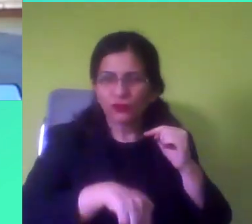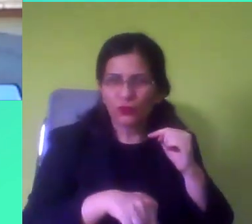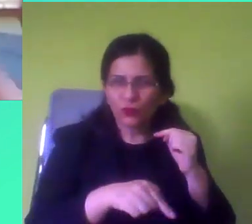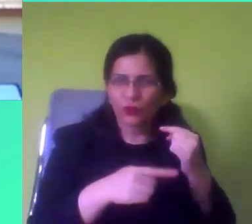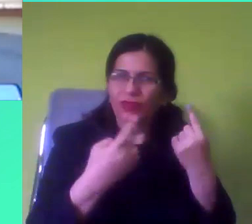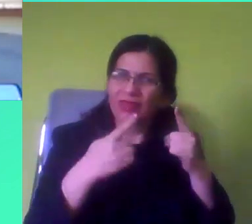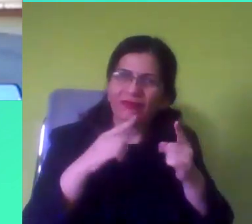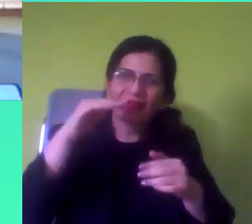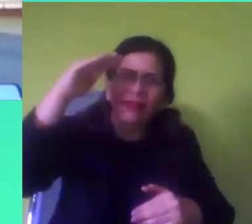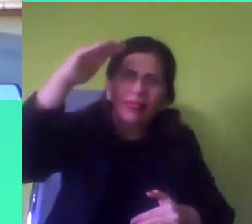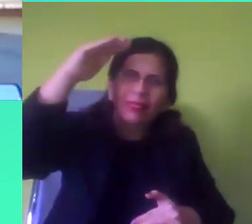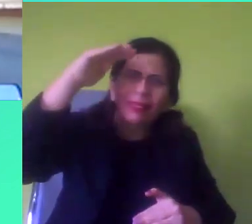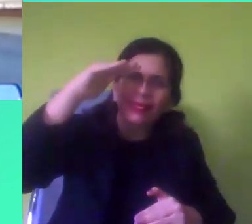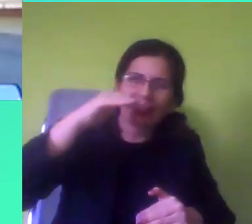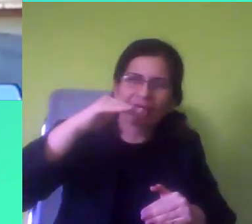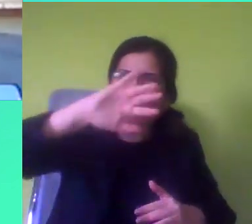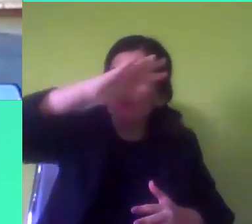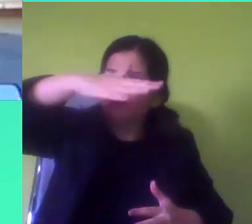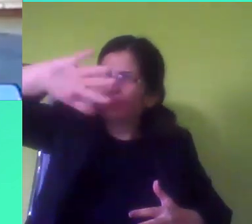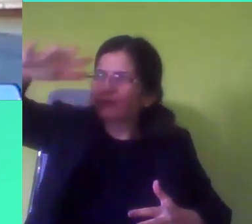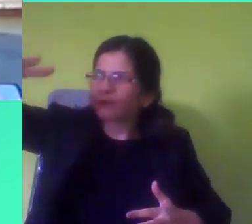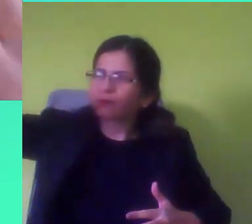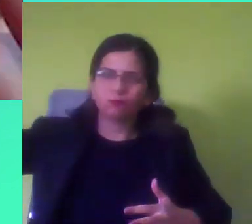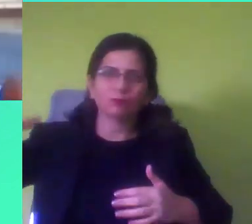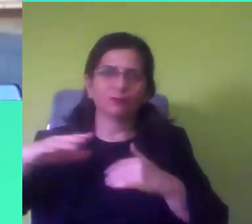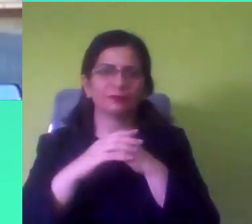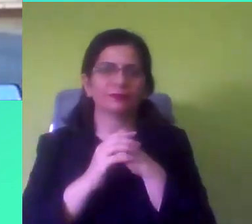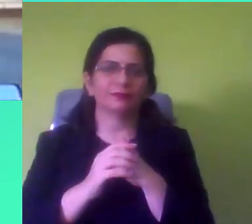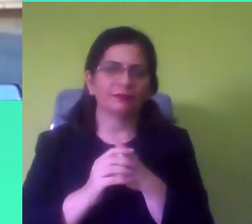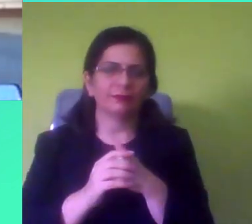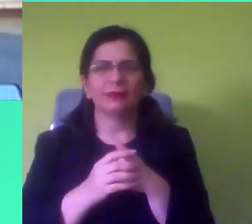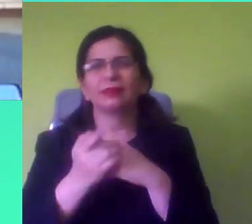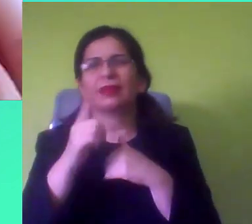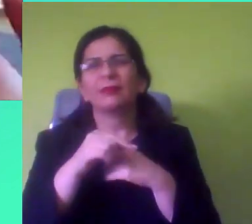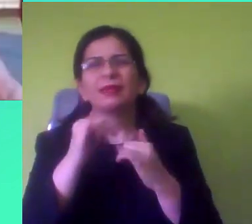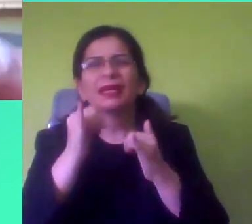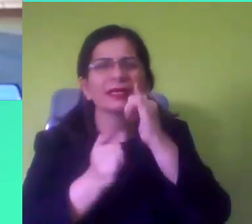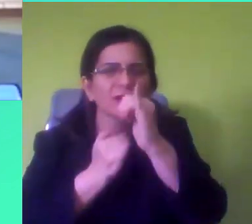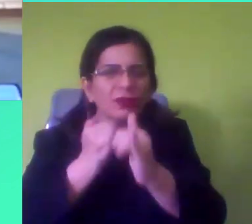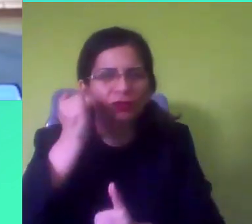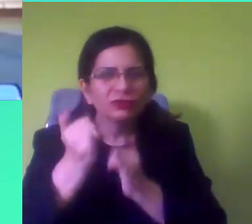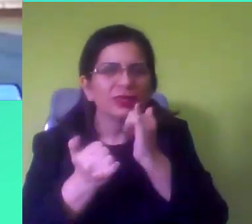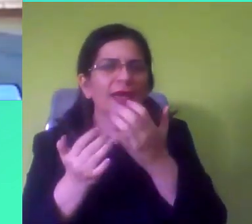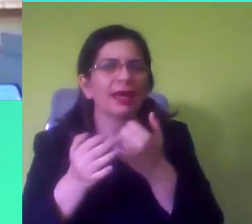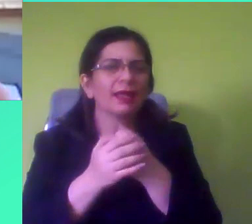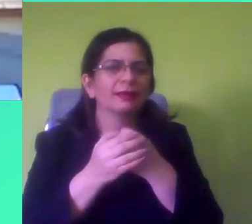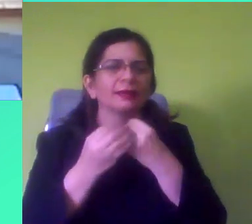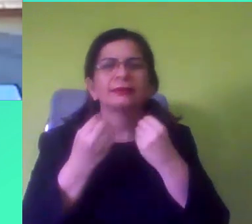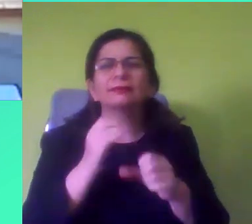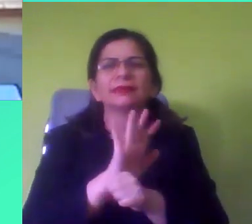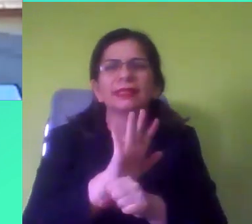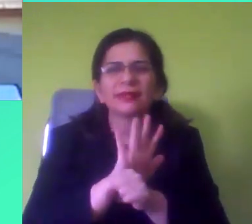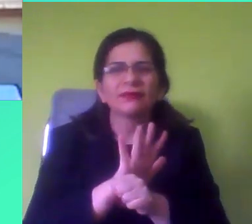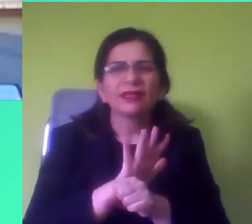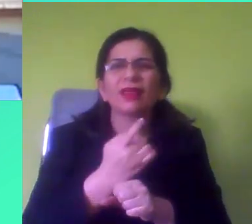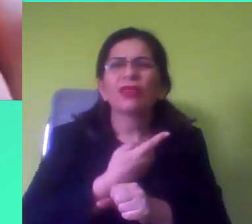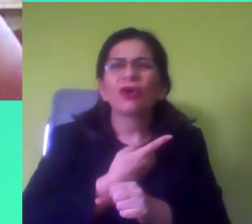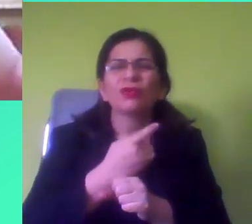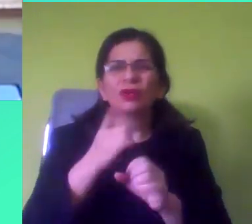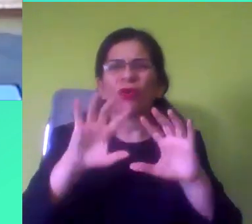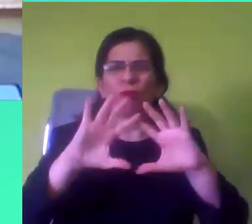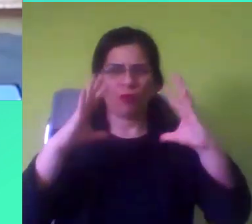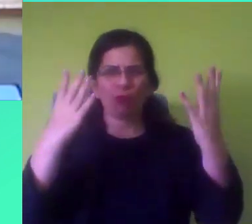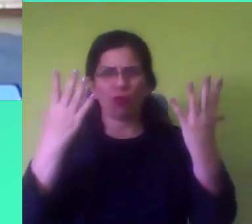de diferentes conceptos, como cómo cambia la temperatura con la altura, qué significa estar más cerca del